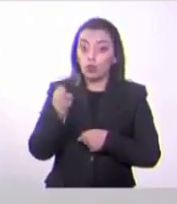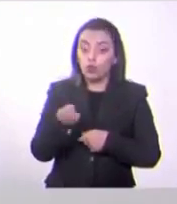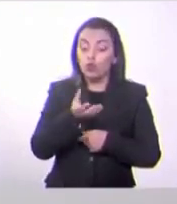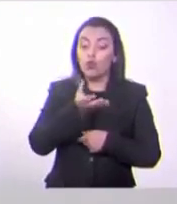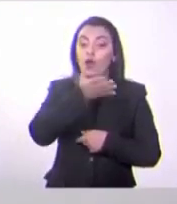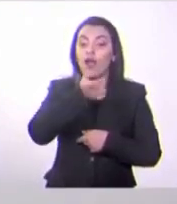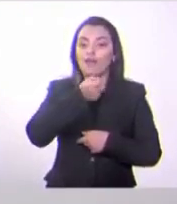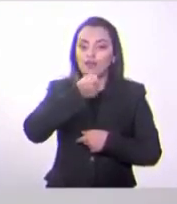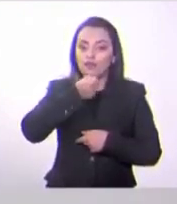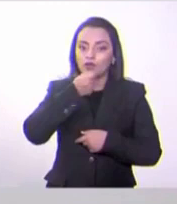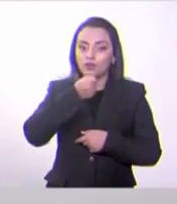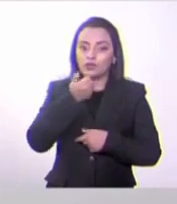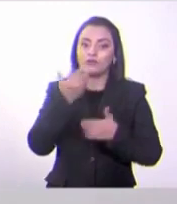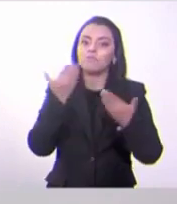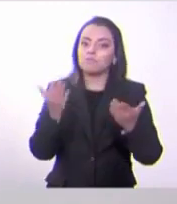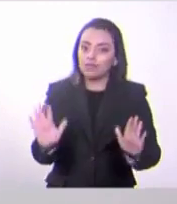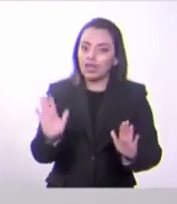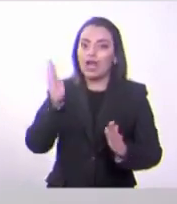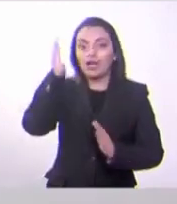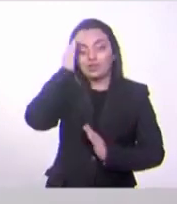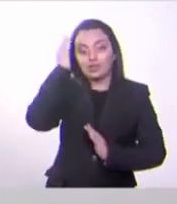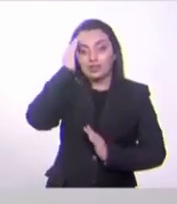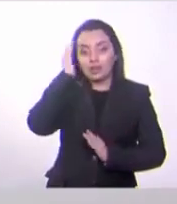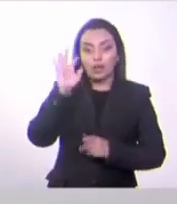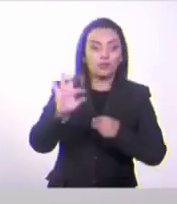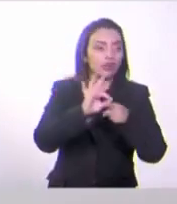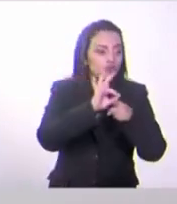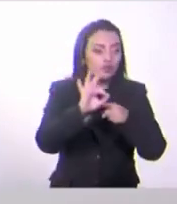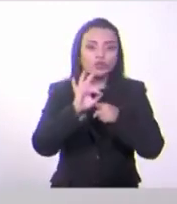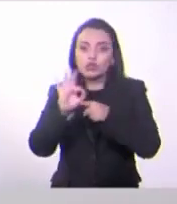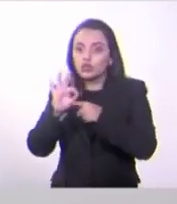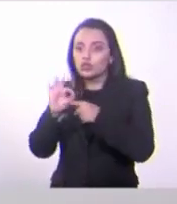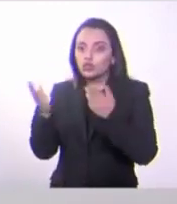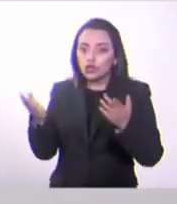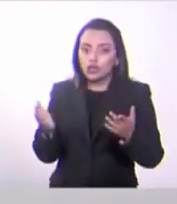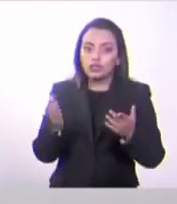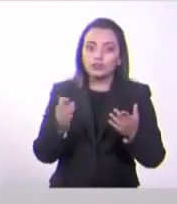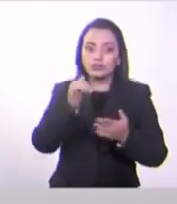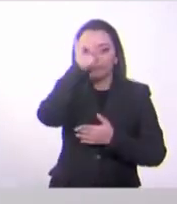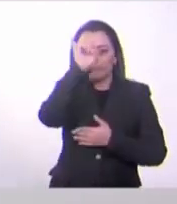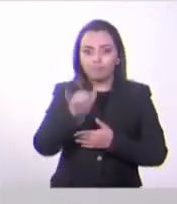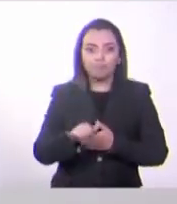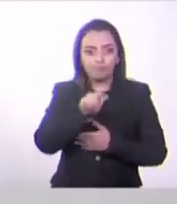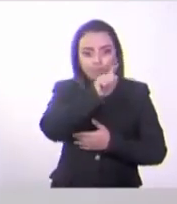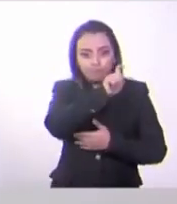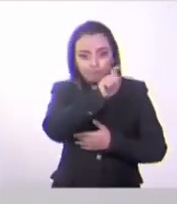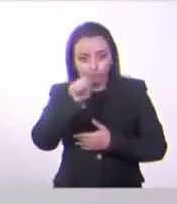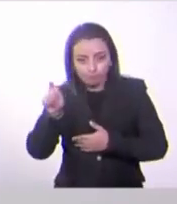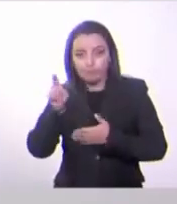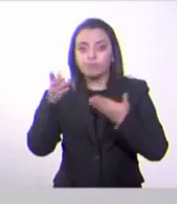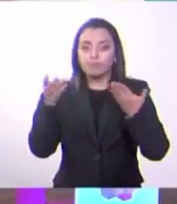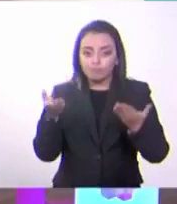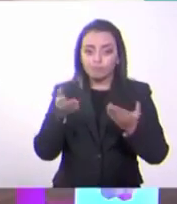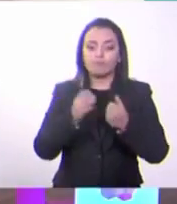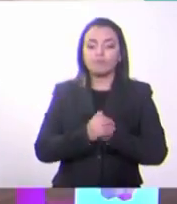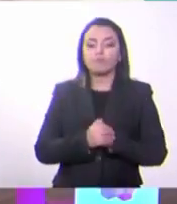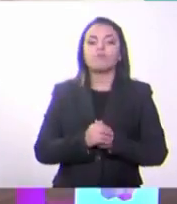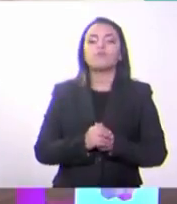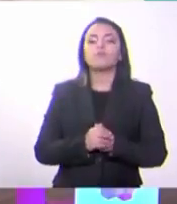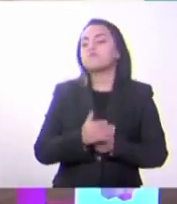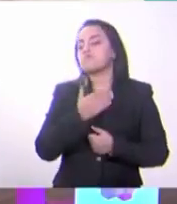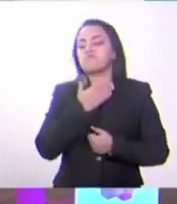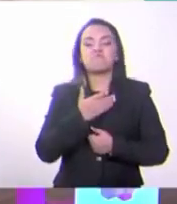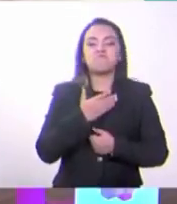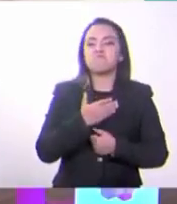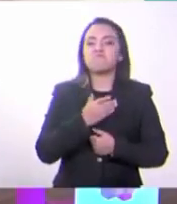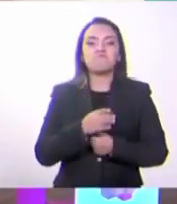ya conocemos varias funciones y sus gráficas, no va a ser difícil ver de qué se trata esto. Muy bien, hagámoslo. Vamos a